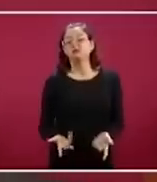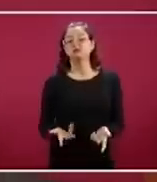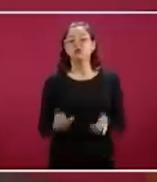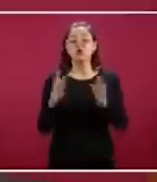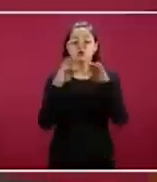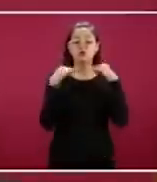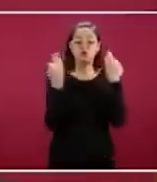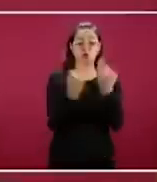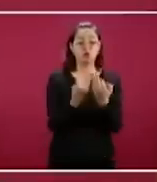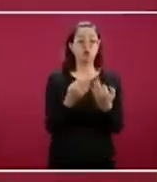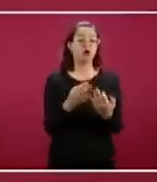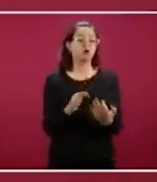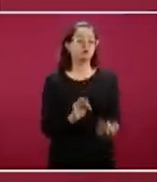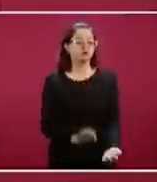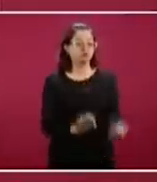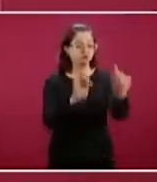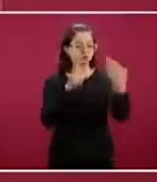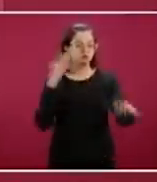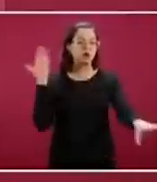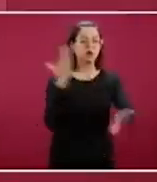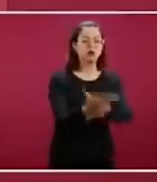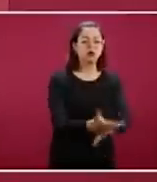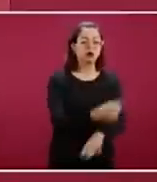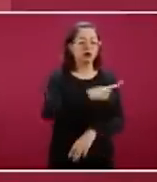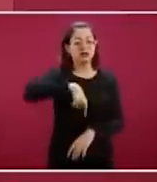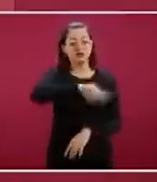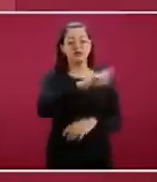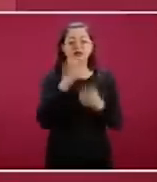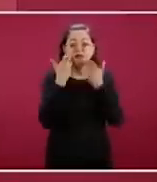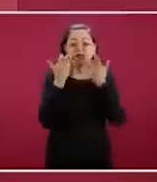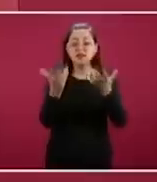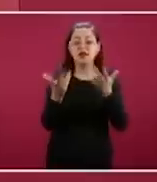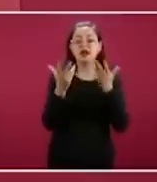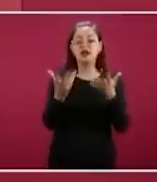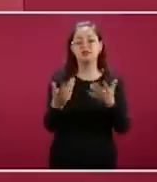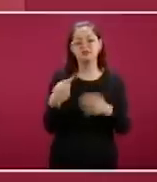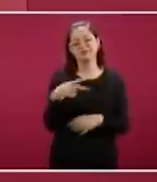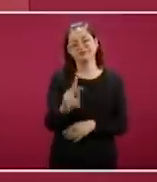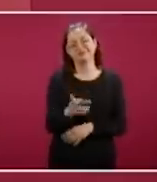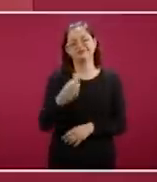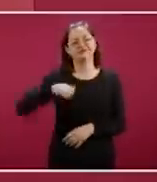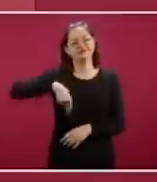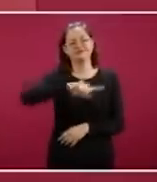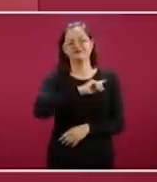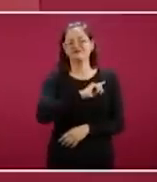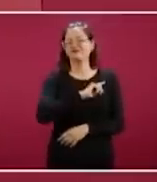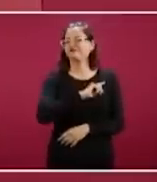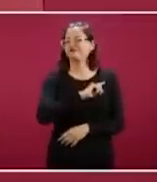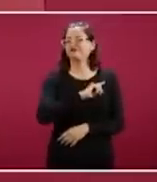forma de enfrentar el problema, nosotros hemos decidido